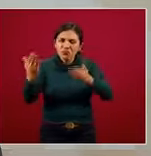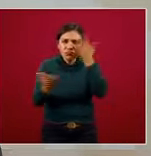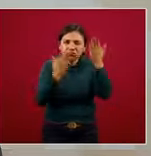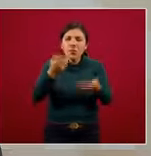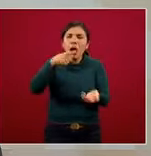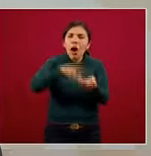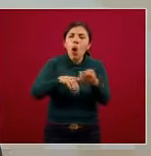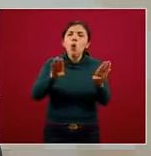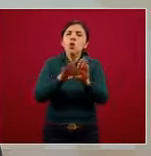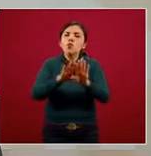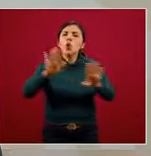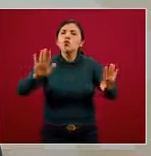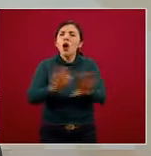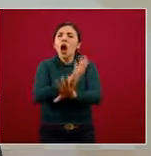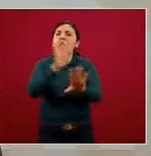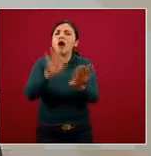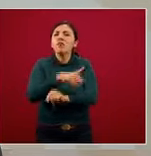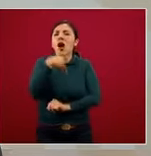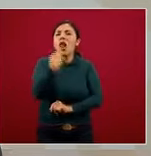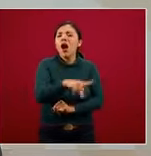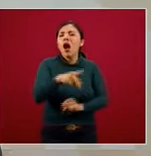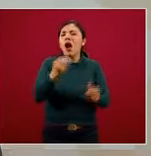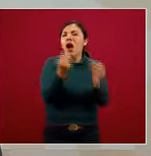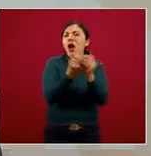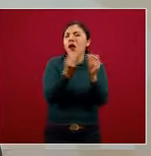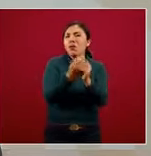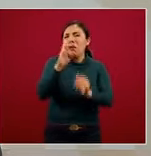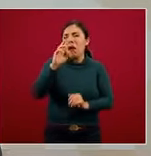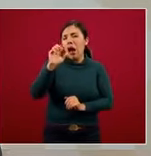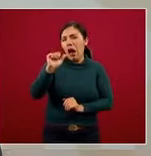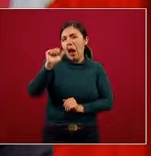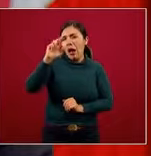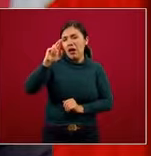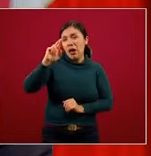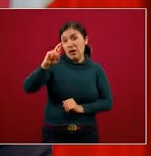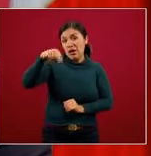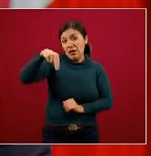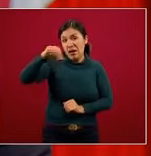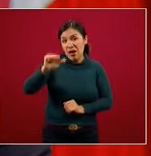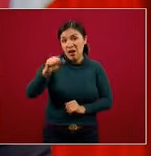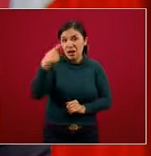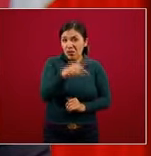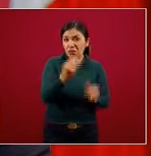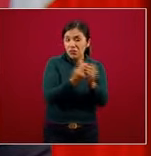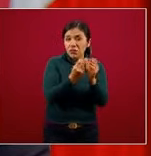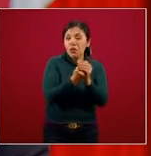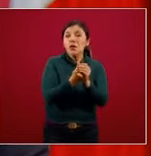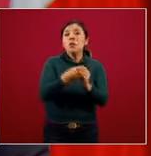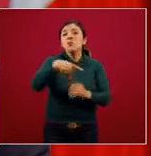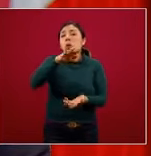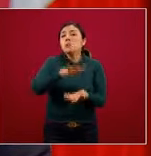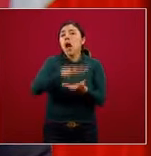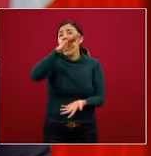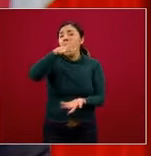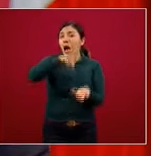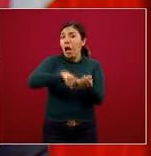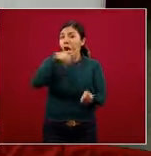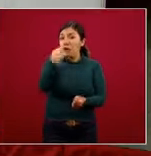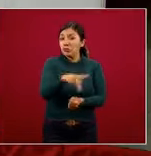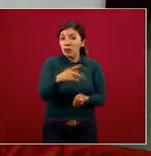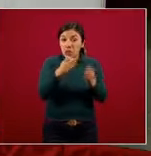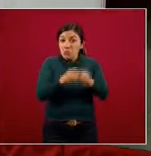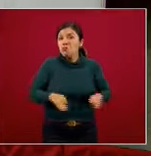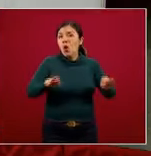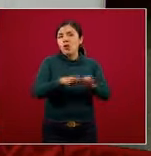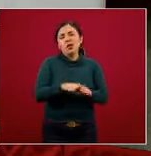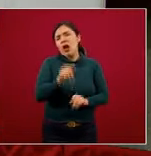la sustitución de un componente específico del ARN, pero en la mayoría de los casos no tiene la